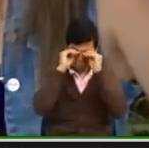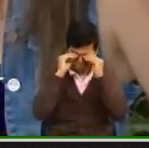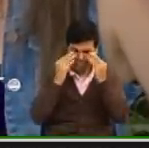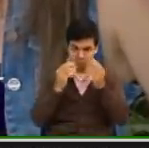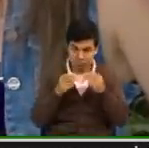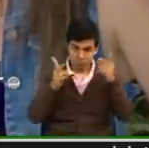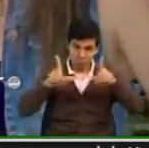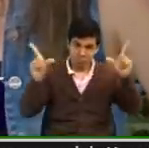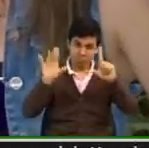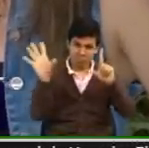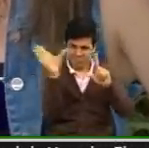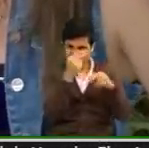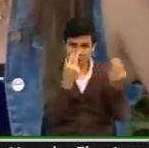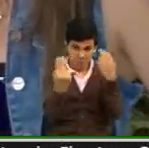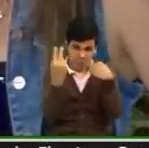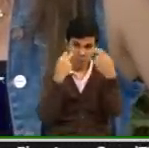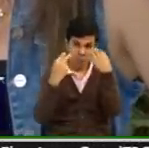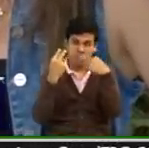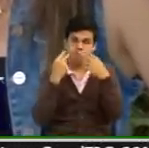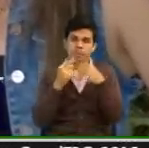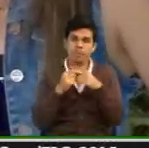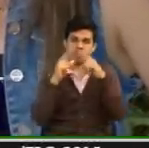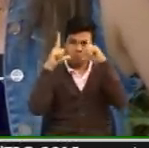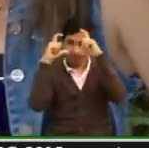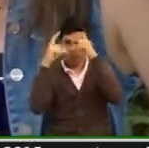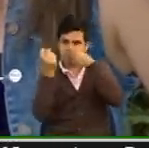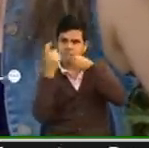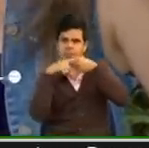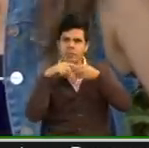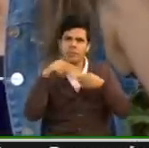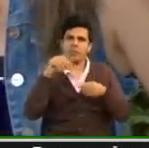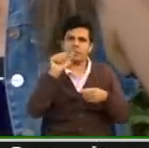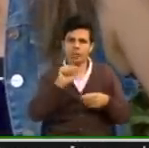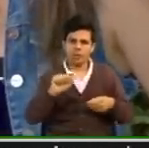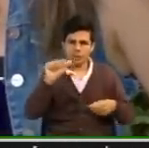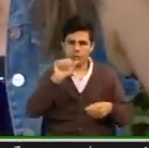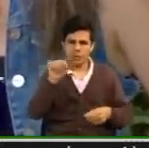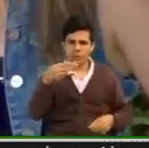gente que nos está viendo en estos momentos. En Instagram estoy como